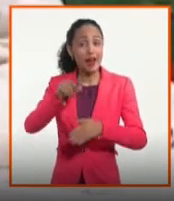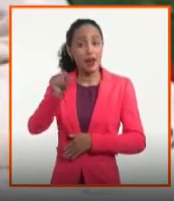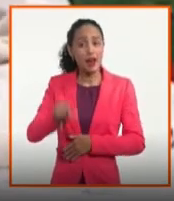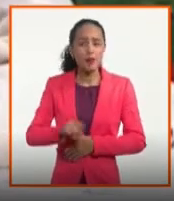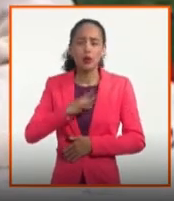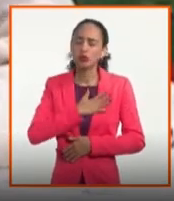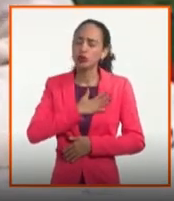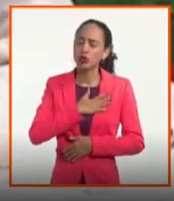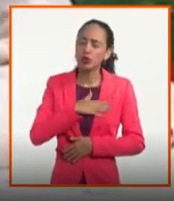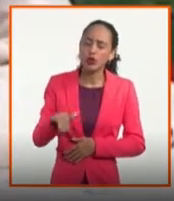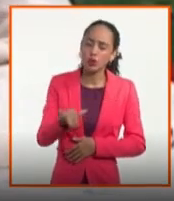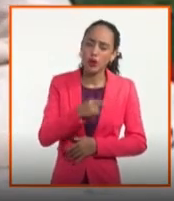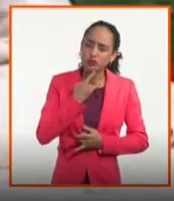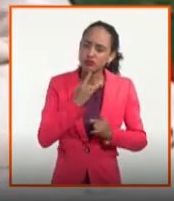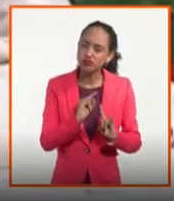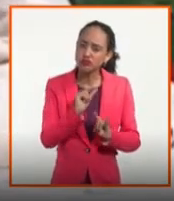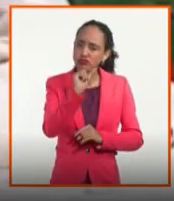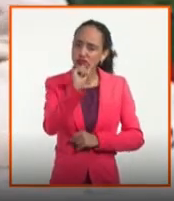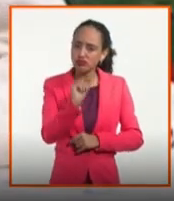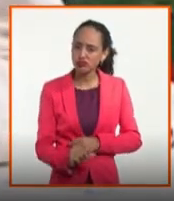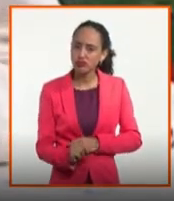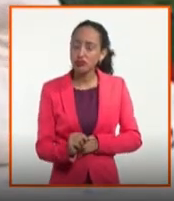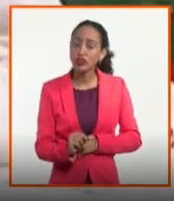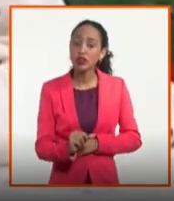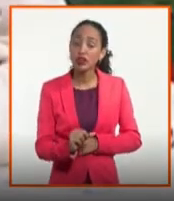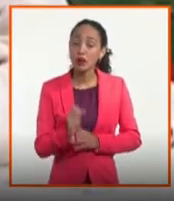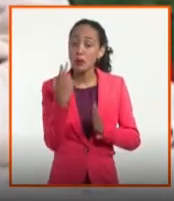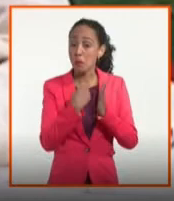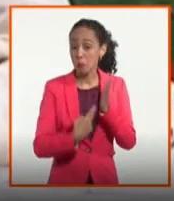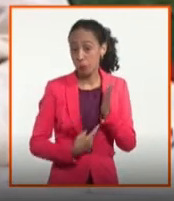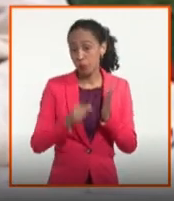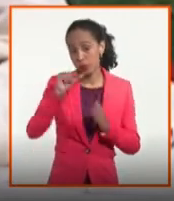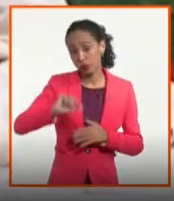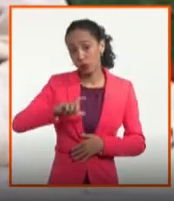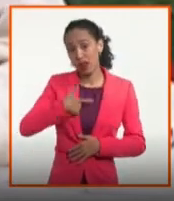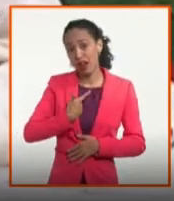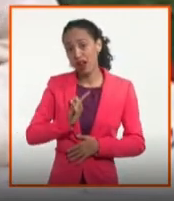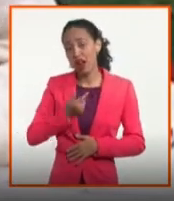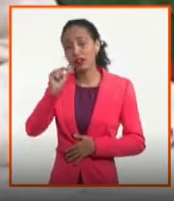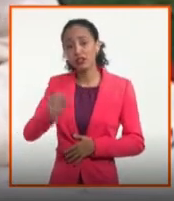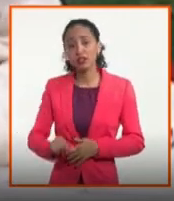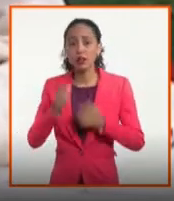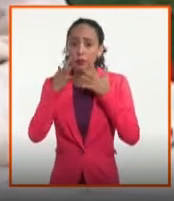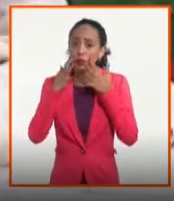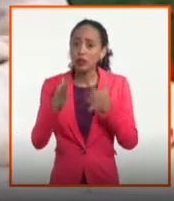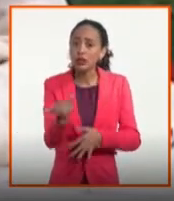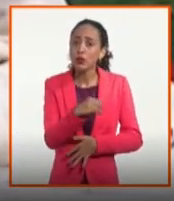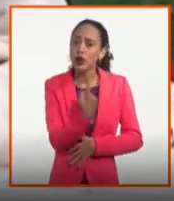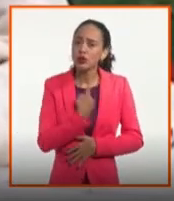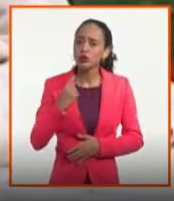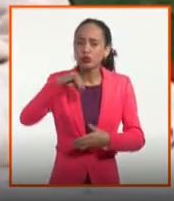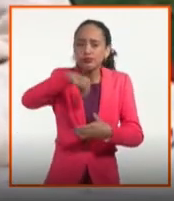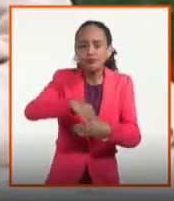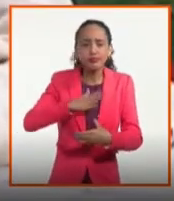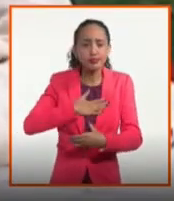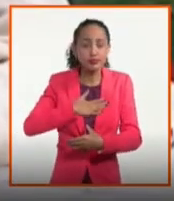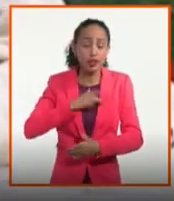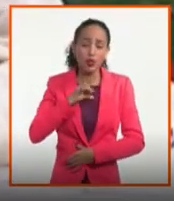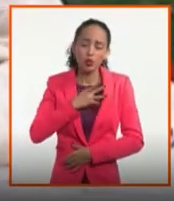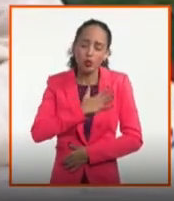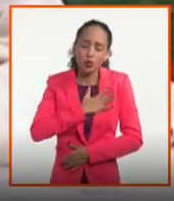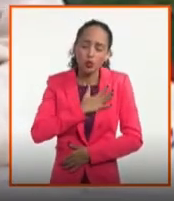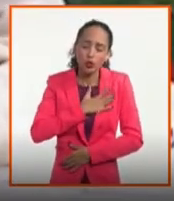sentimos de la fallecimiento de este gran artista y también somos parte del dolor y ya nuestra